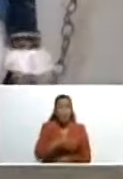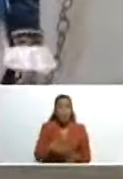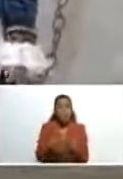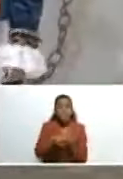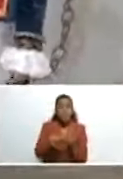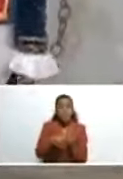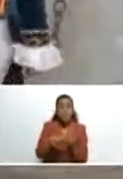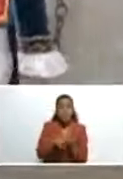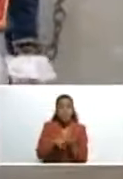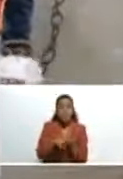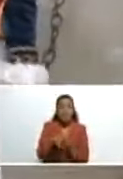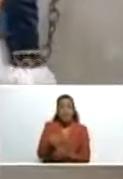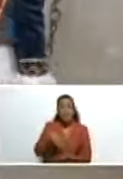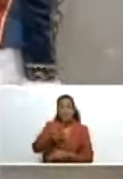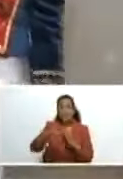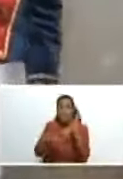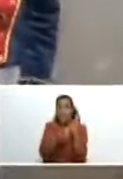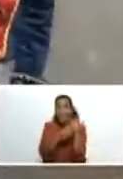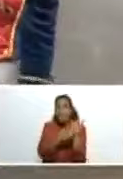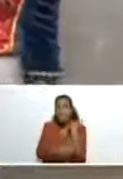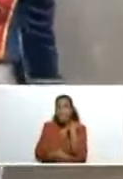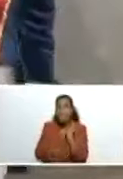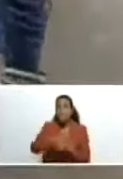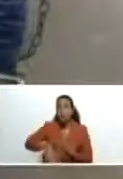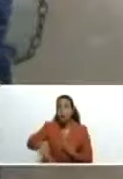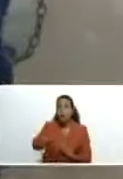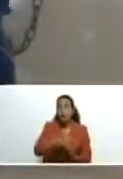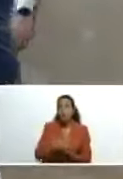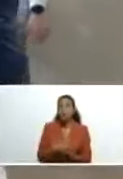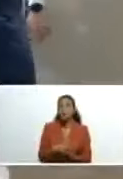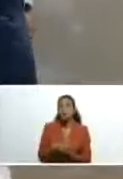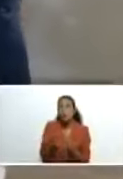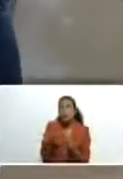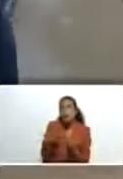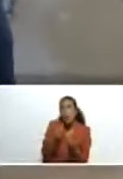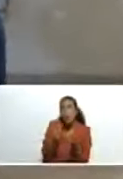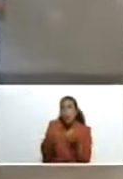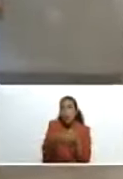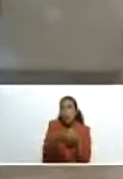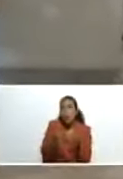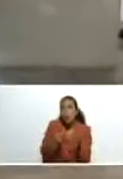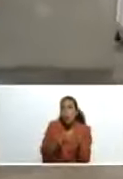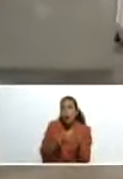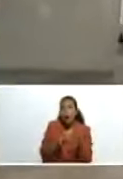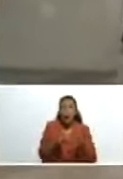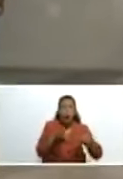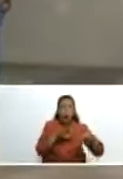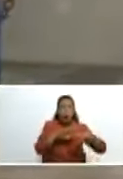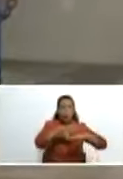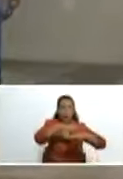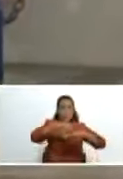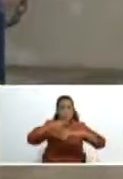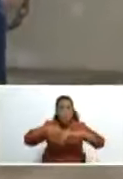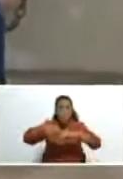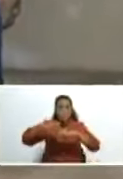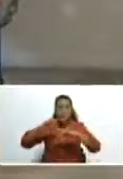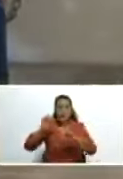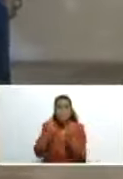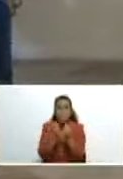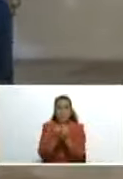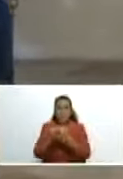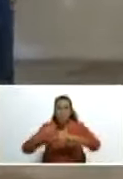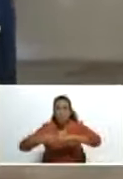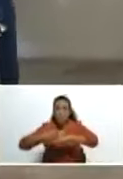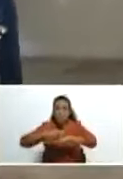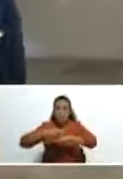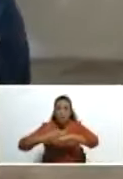El Venezolano, en la cuadra de Bolívar. Es una de las cuadras de Bolívar. La otra queda más abajo, más al sur. Correcto, en Quinta Crespo. Esta